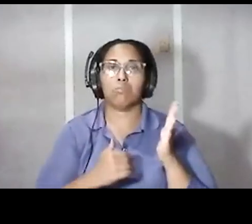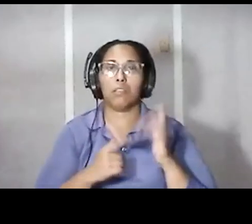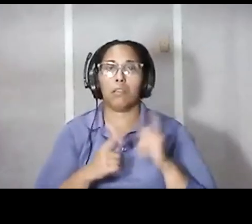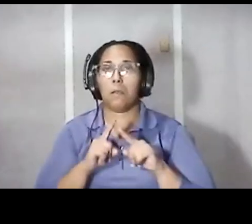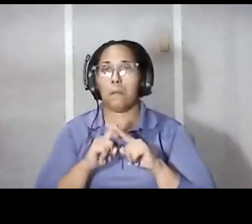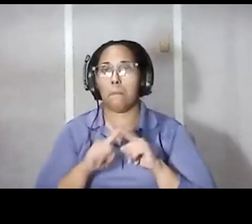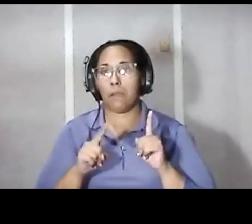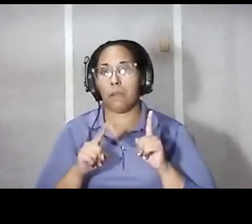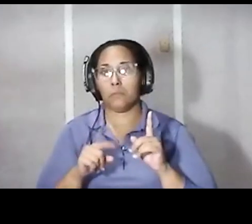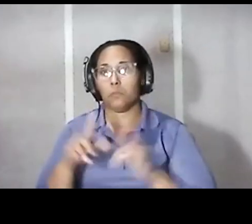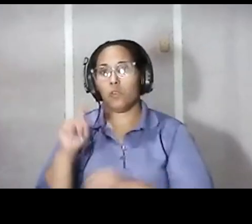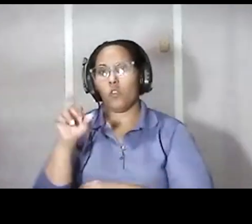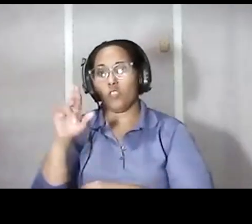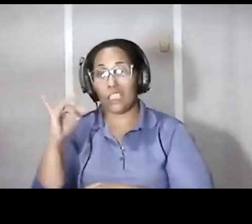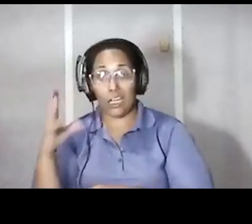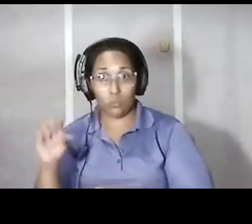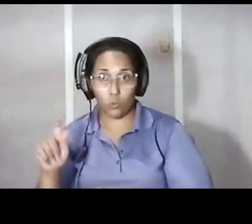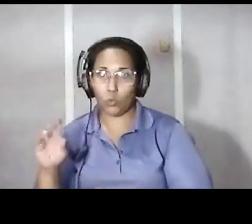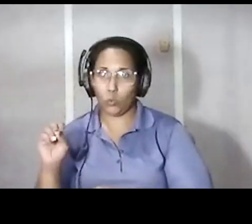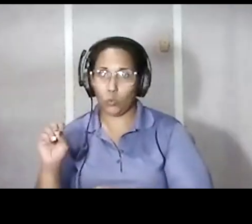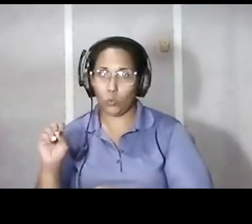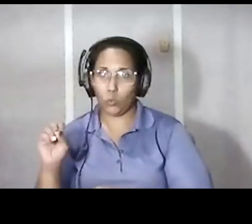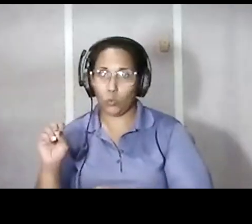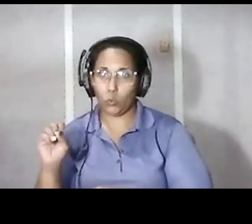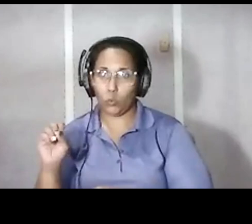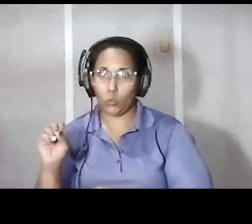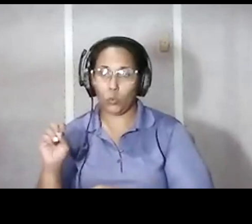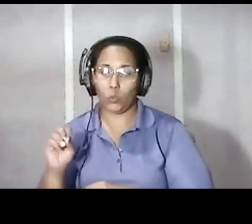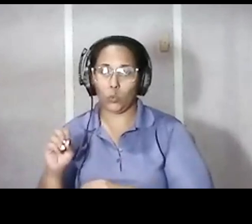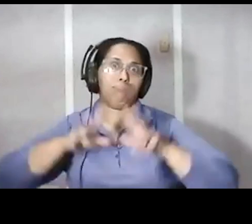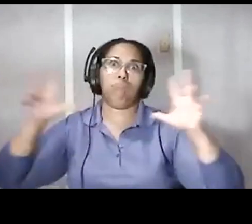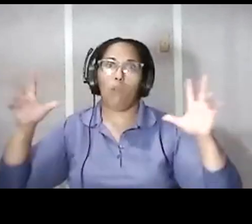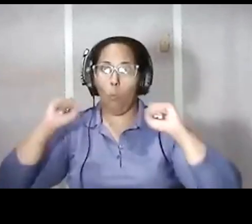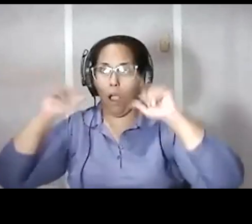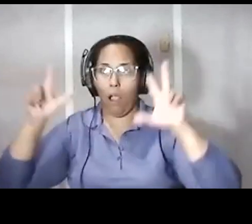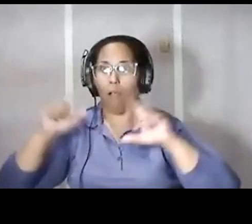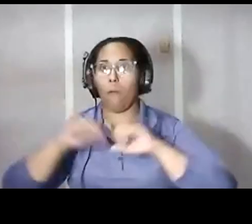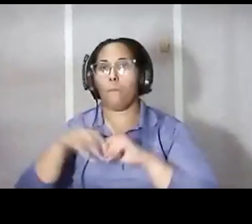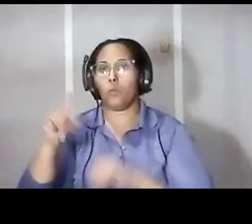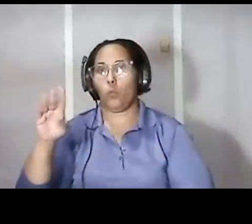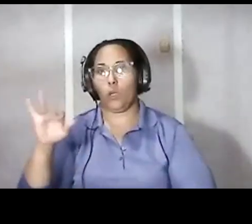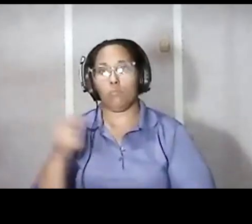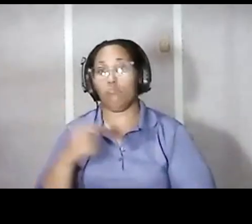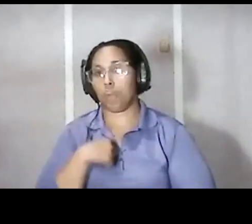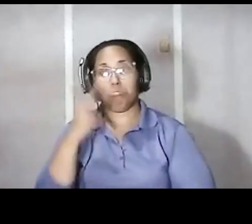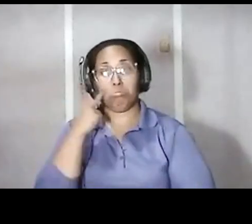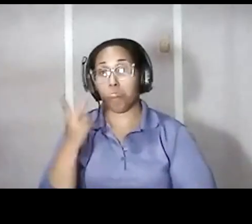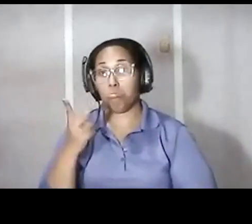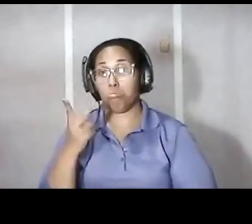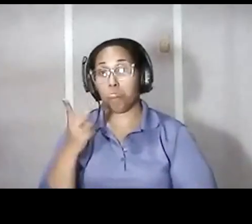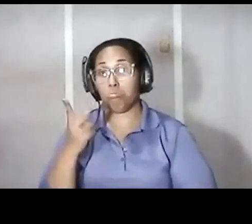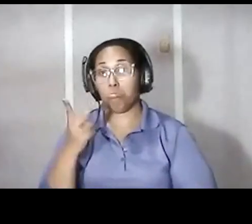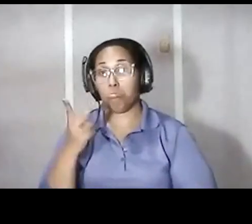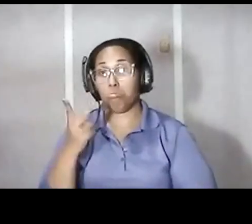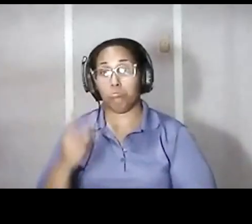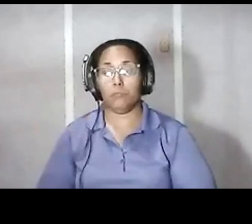que tenga ¿cómo se llama? Como un espacio así bien protagónico como lo tuvo en esta época, por lo menos yo no lo he